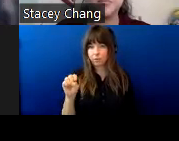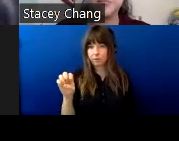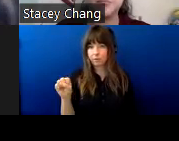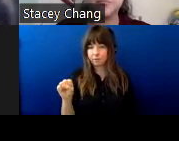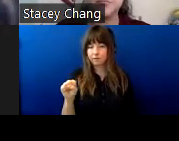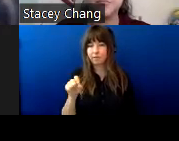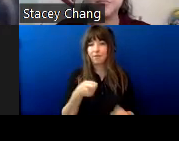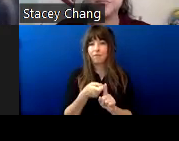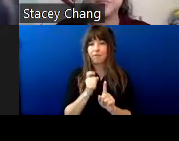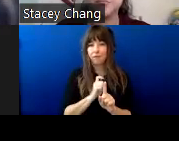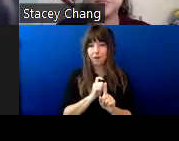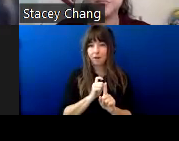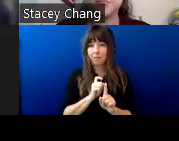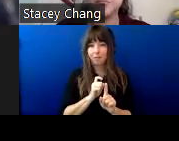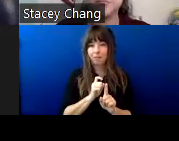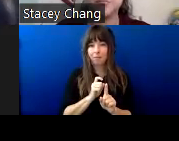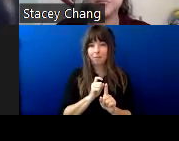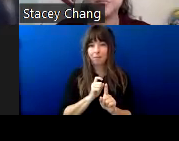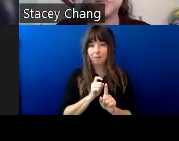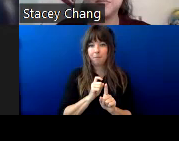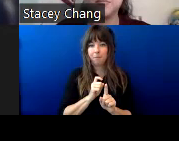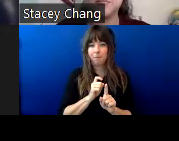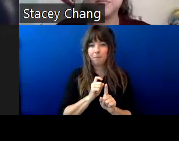Él es de